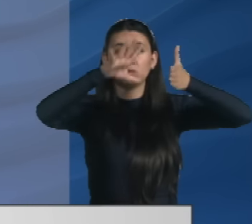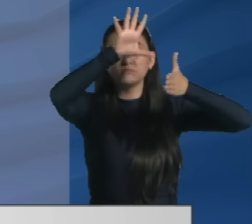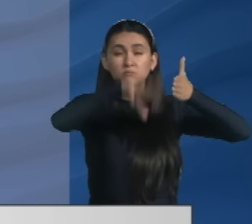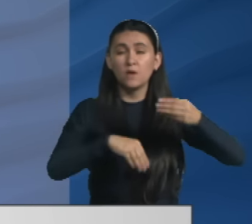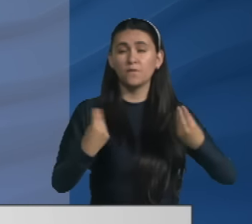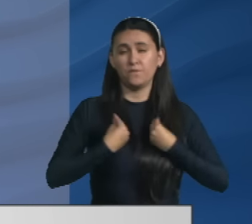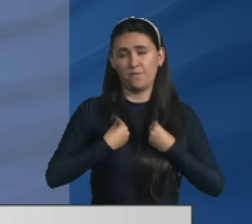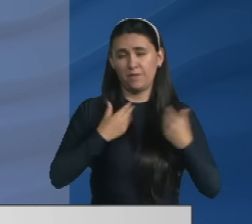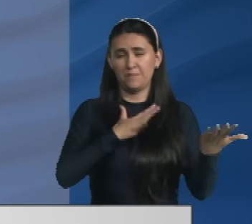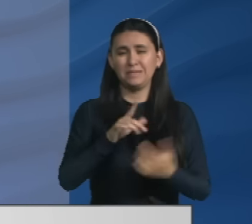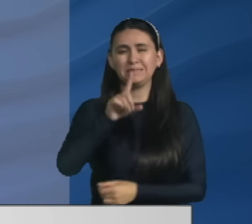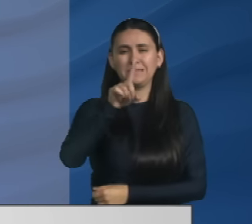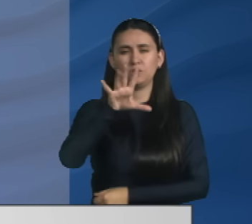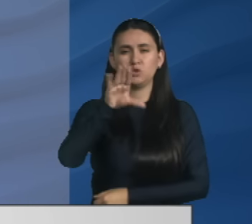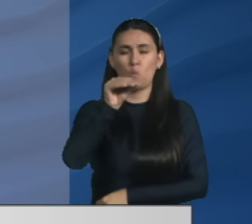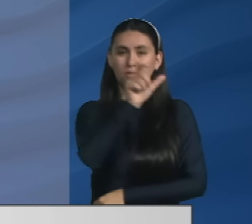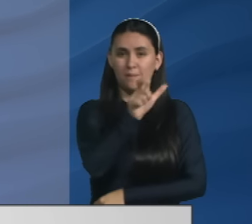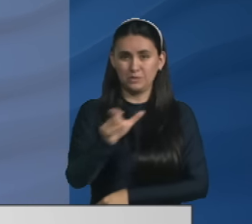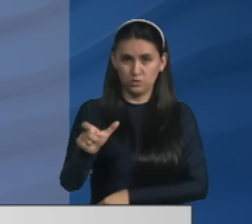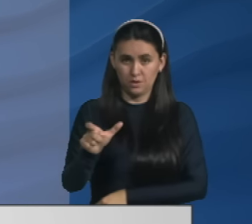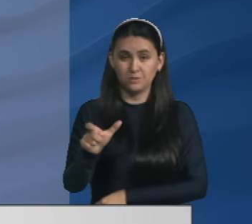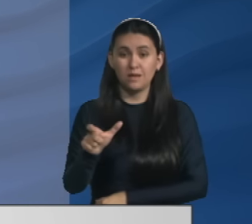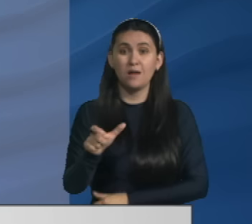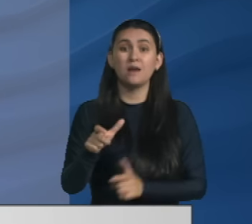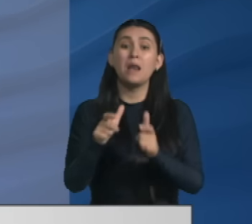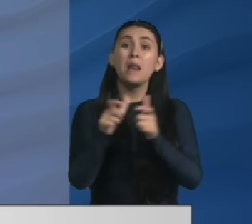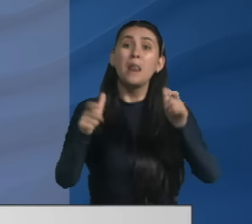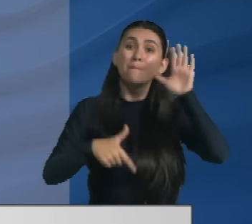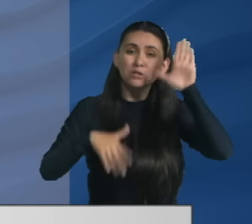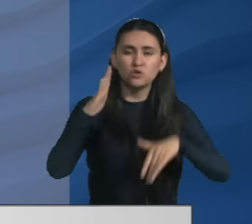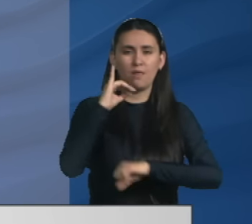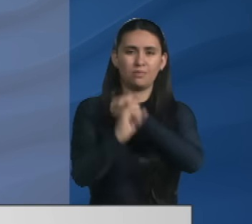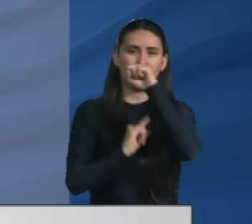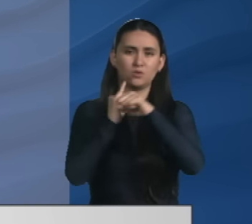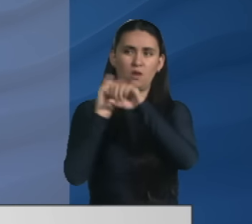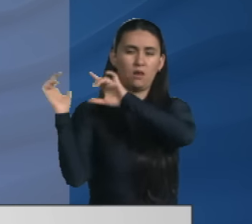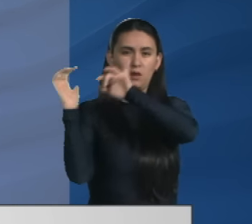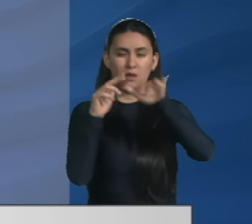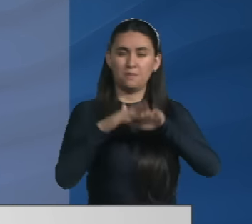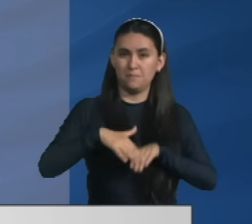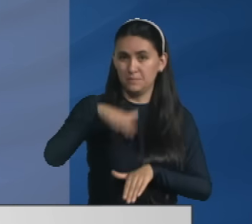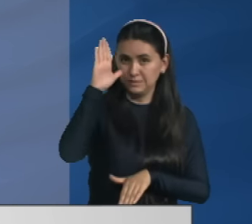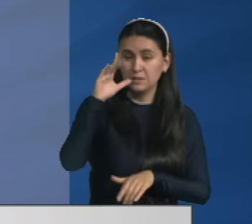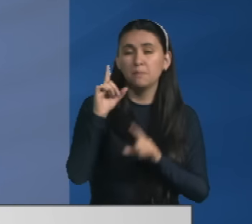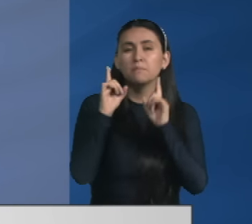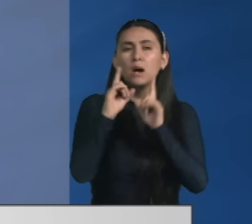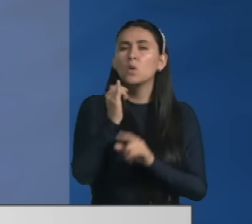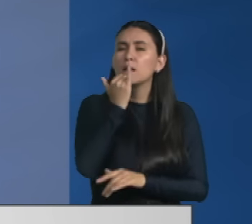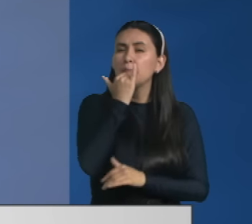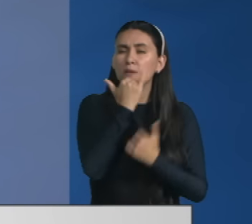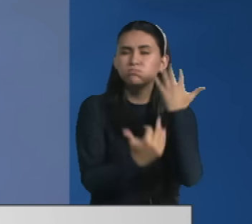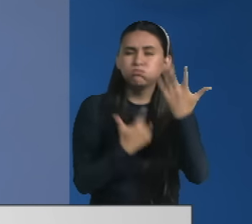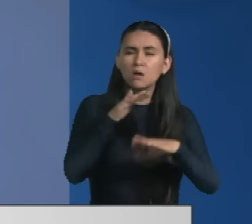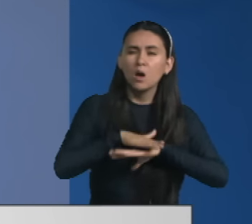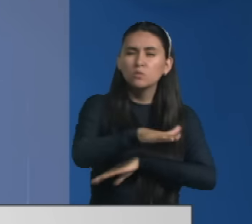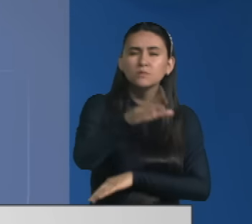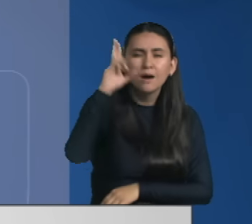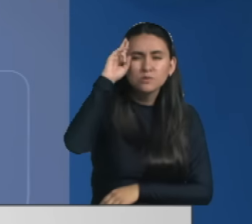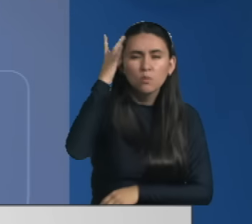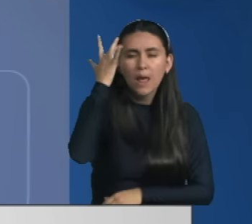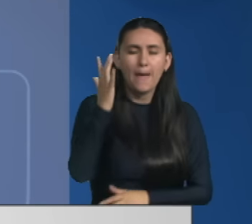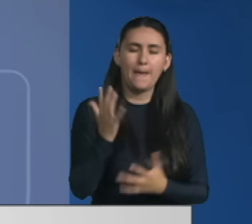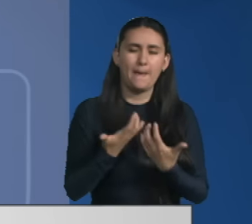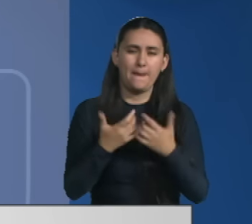alrededor de 150 personas, en su mayoría extranjeras. Por el momento se desconoce la causa del incendio, que ya fue